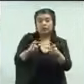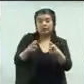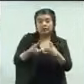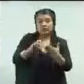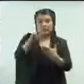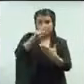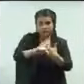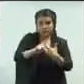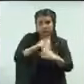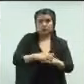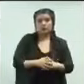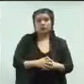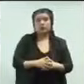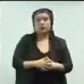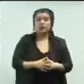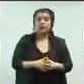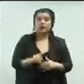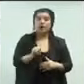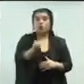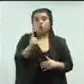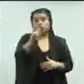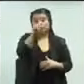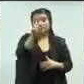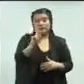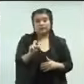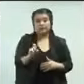es una pregunta. La otra es,